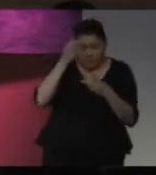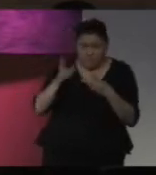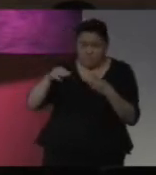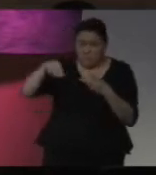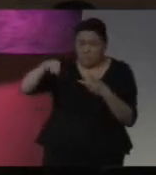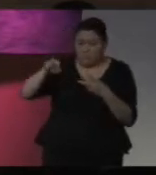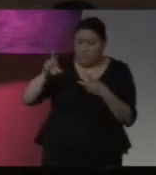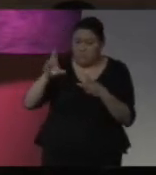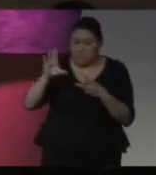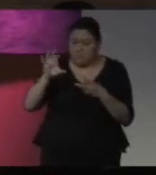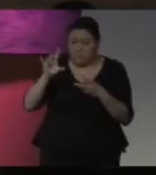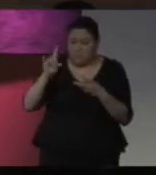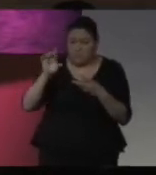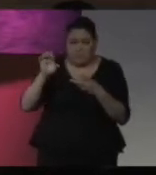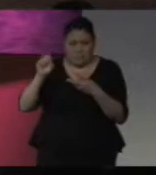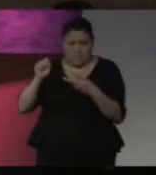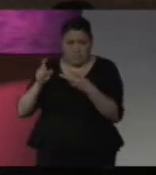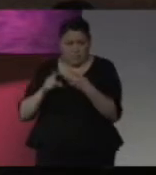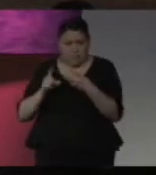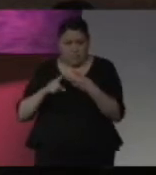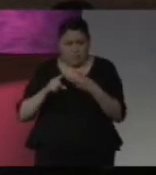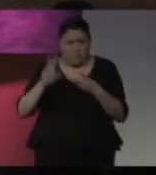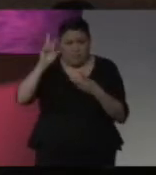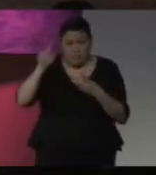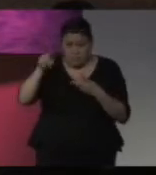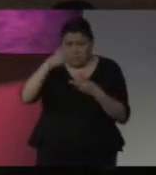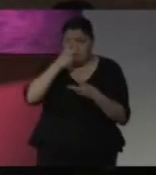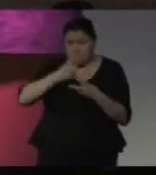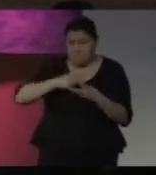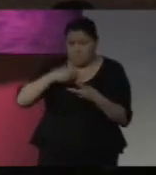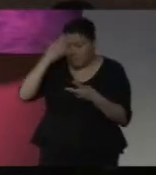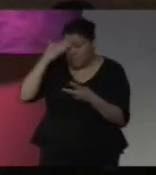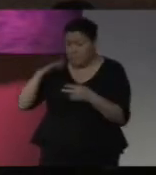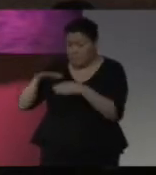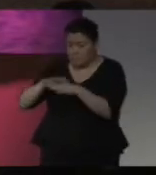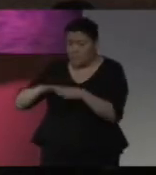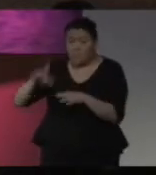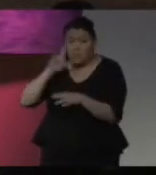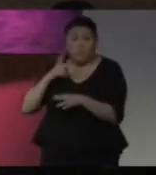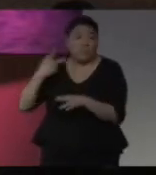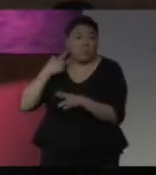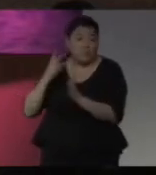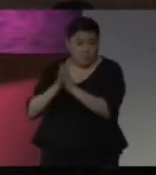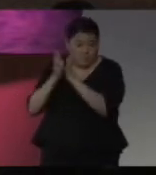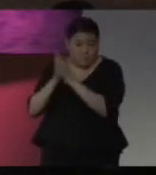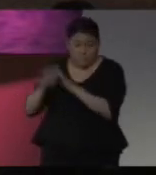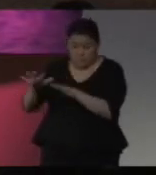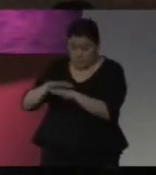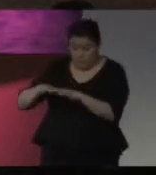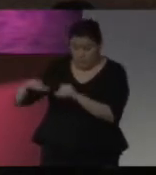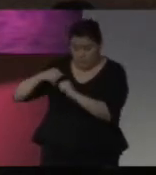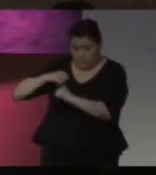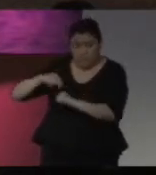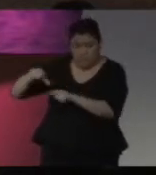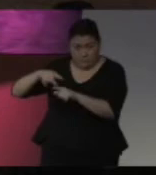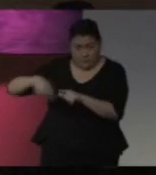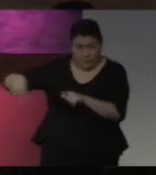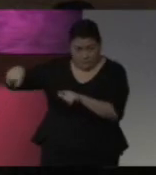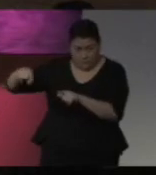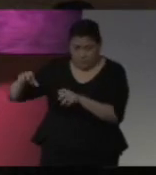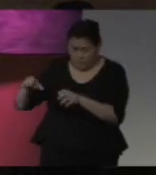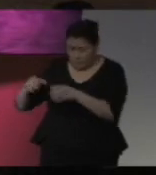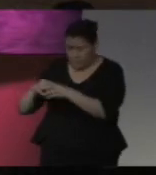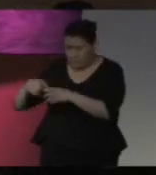Mercedes. Respecto al tema de la participación política de las mujeres en las comunidades, la importancia que tiene,